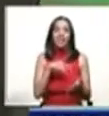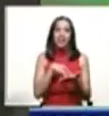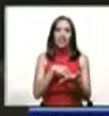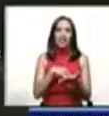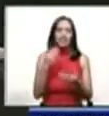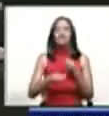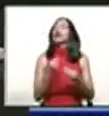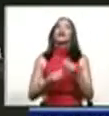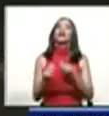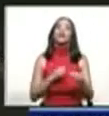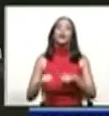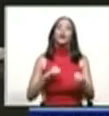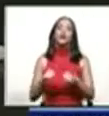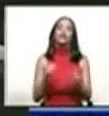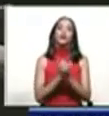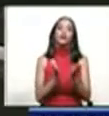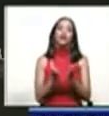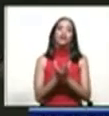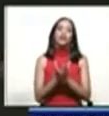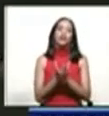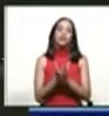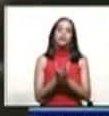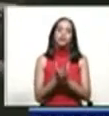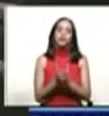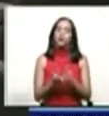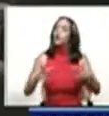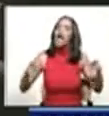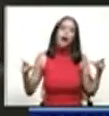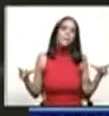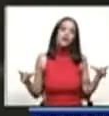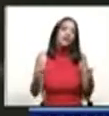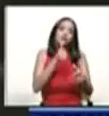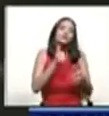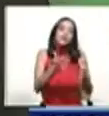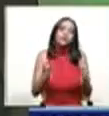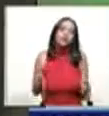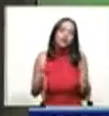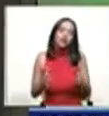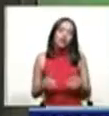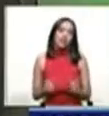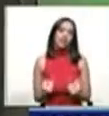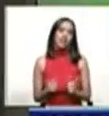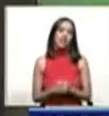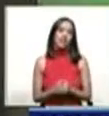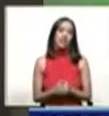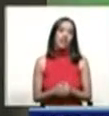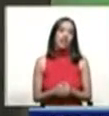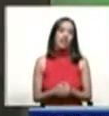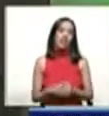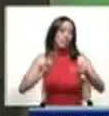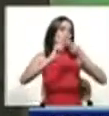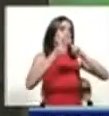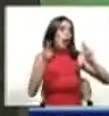un movimiento estudiantil bien homogéneo, muy amplio. ¿Y quién ganó? Bueno, terminó ganando la opción de la paz, la